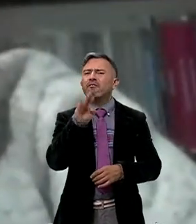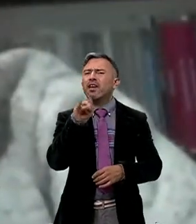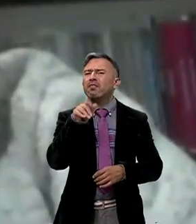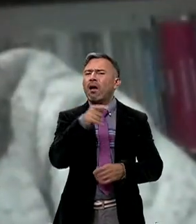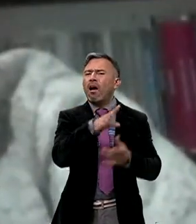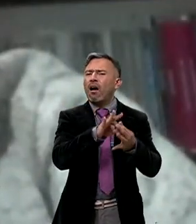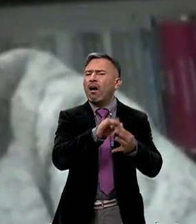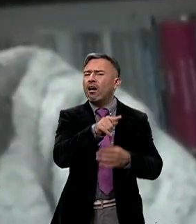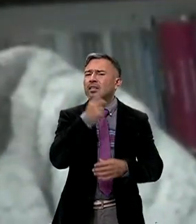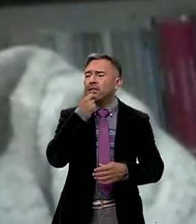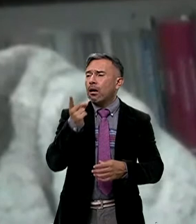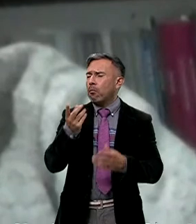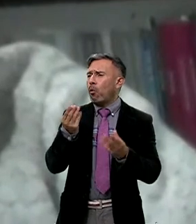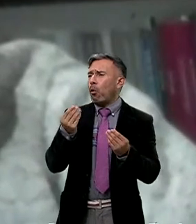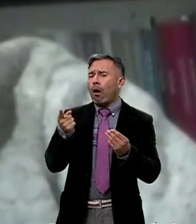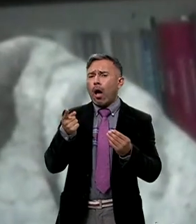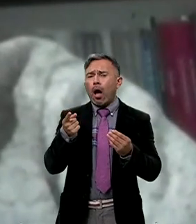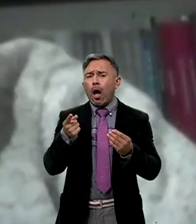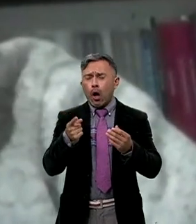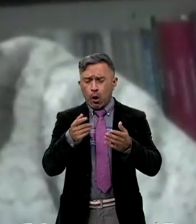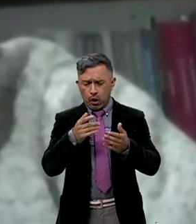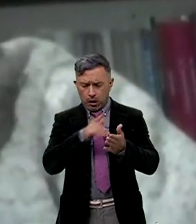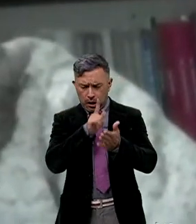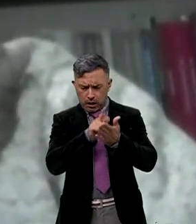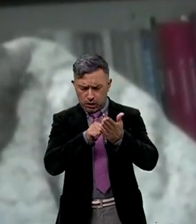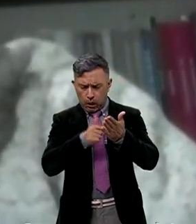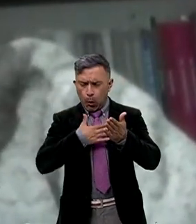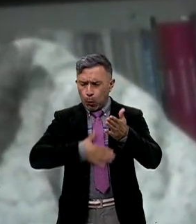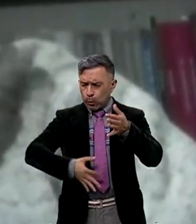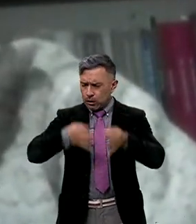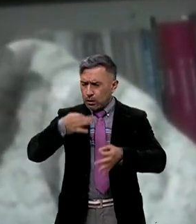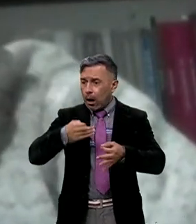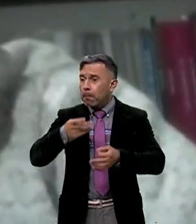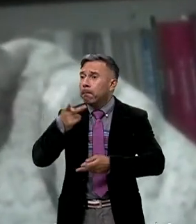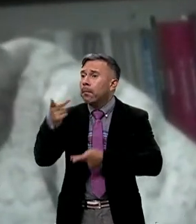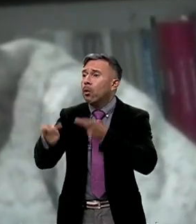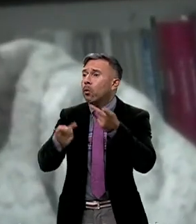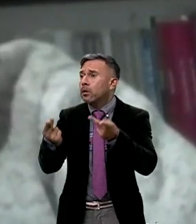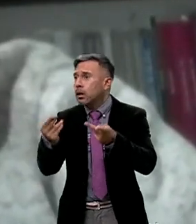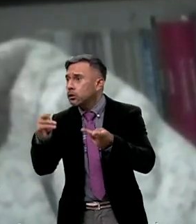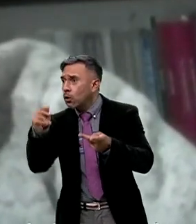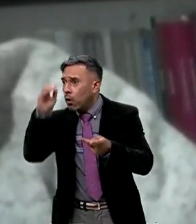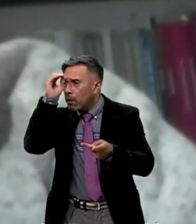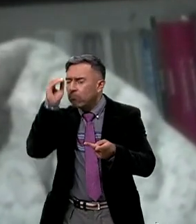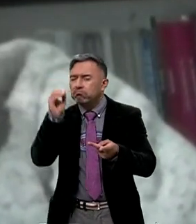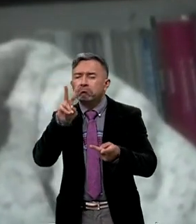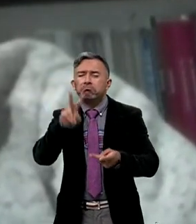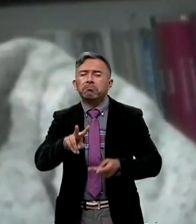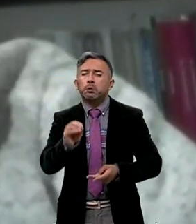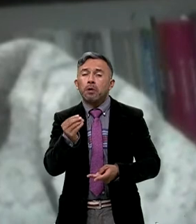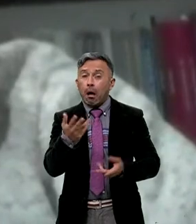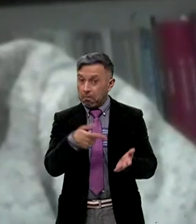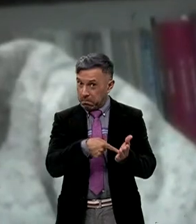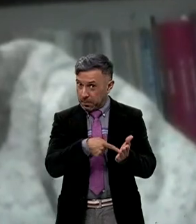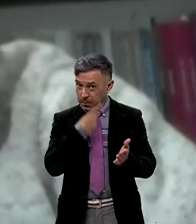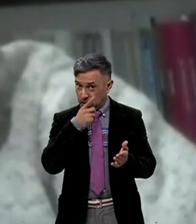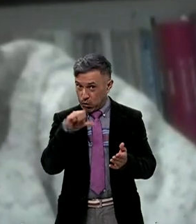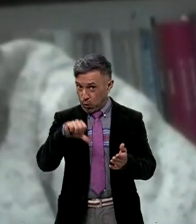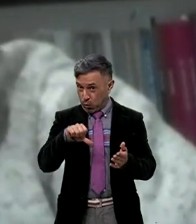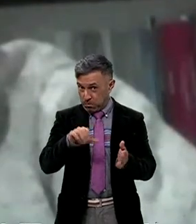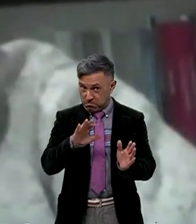la justicia no se no se consulta no sé si hoy no obtuvo la oportunidad de ver al presidente en la mañana